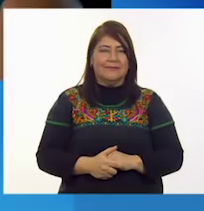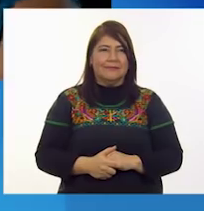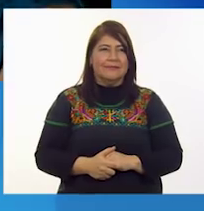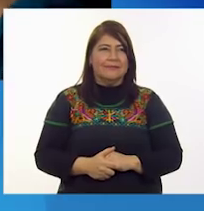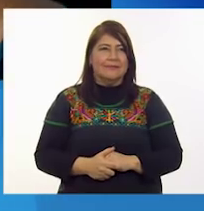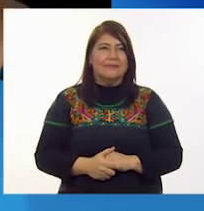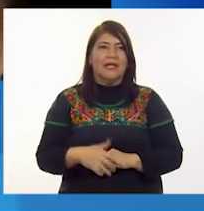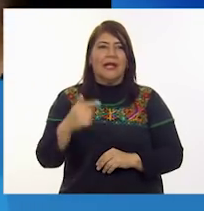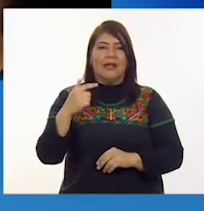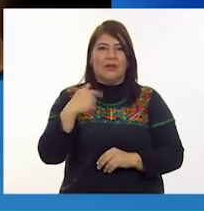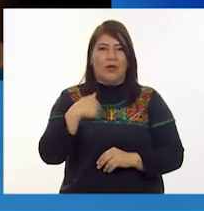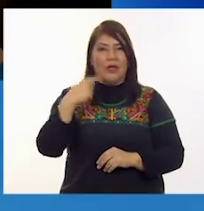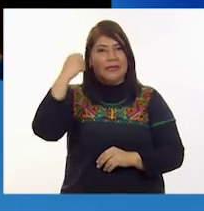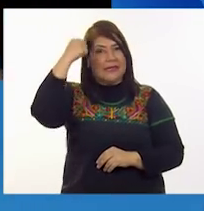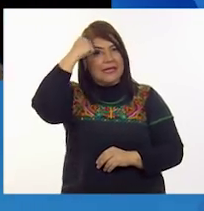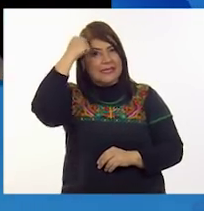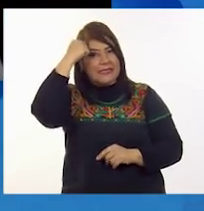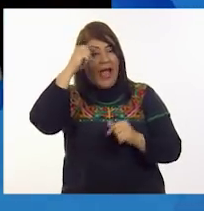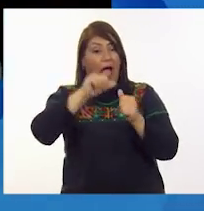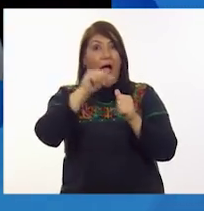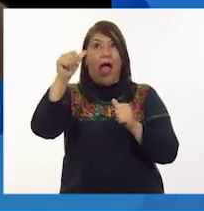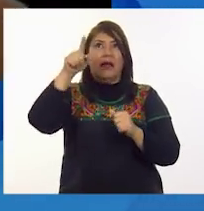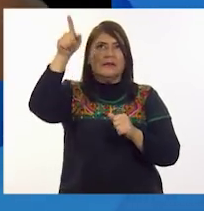Desde Texcoco hasta Berlín.